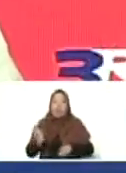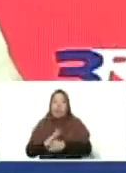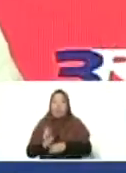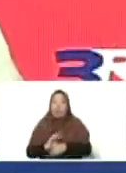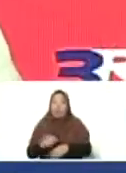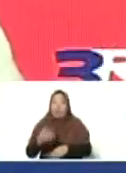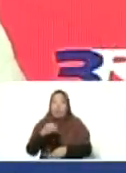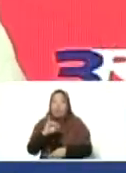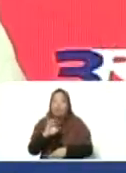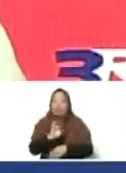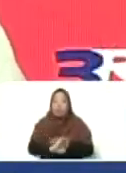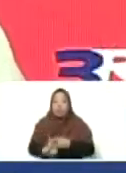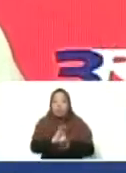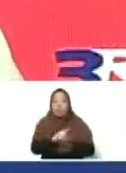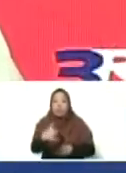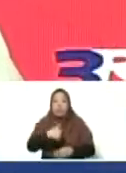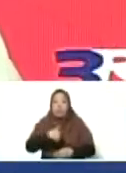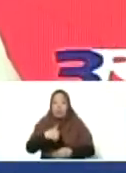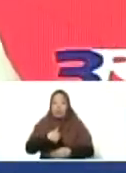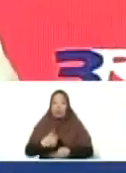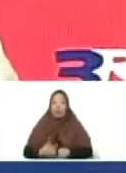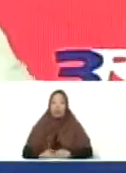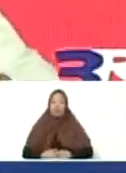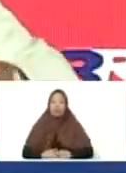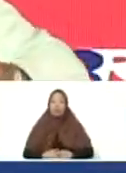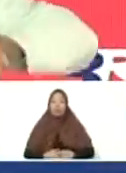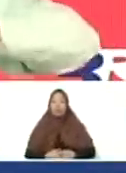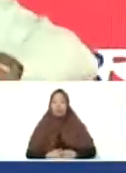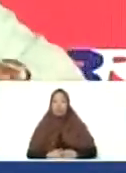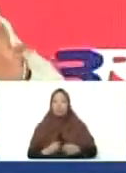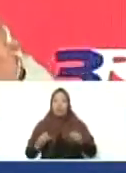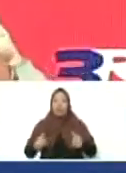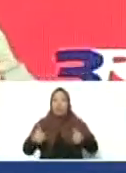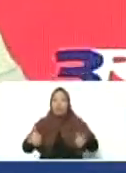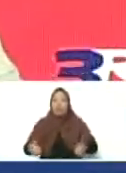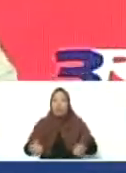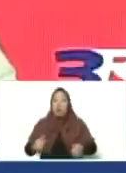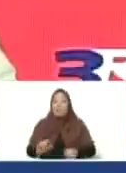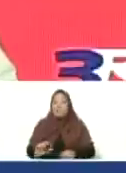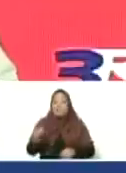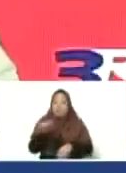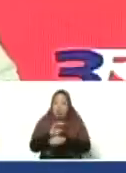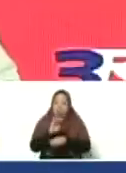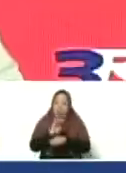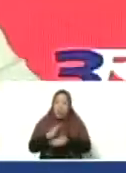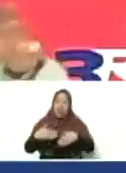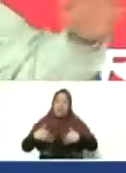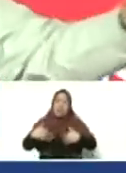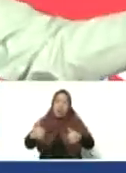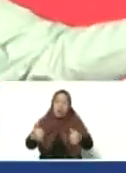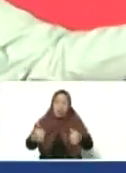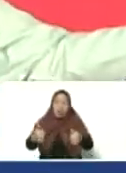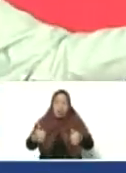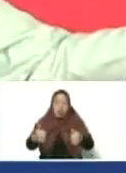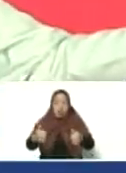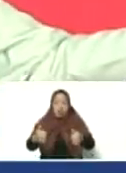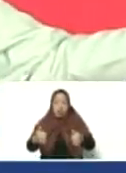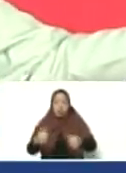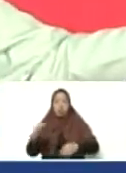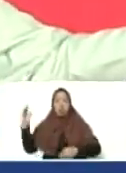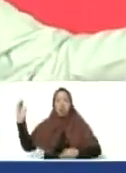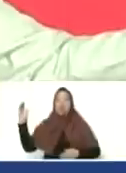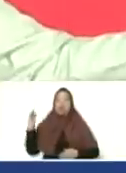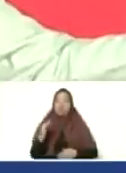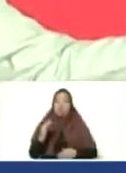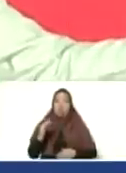eso es conmigo dijo yo me empecé a cuidar mucho más acabo de llegar de la gira